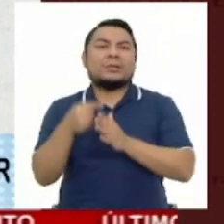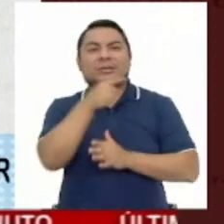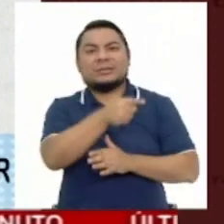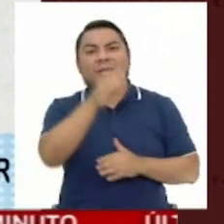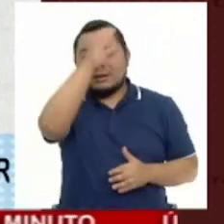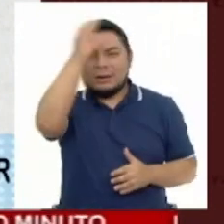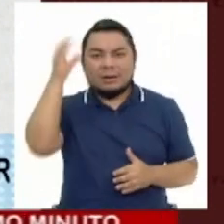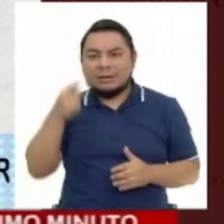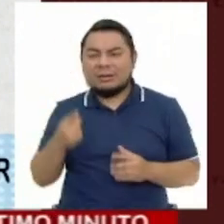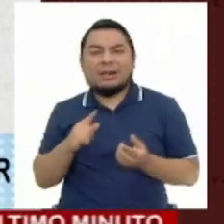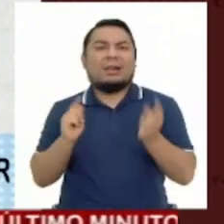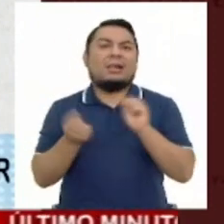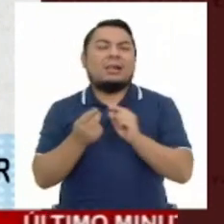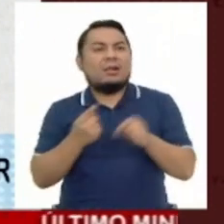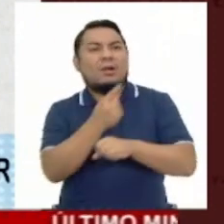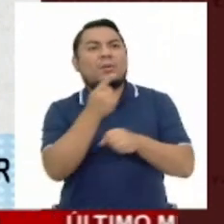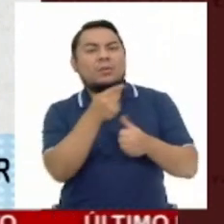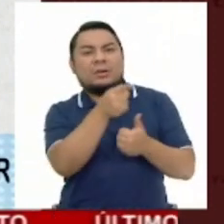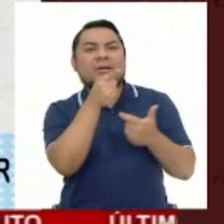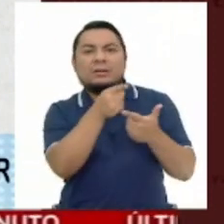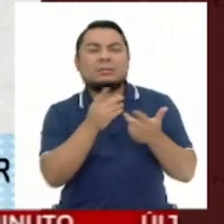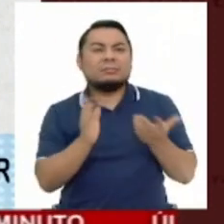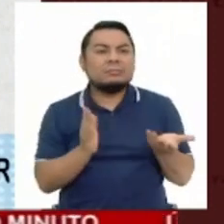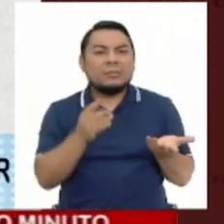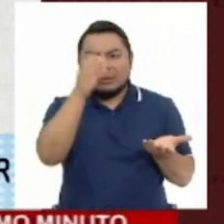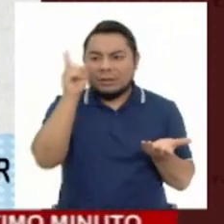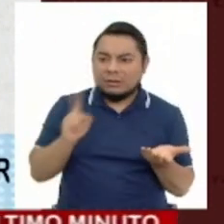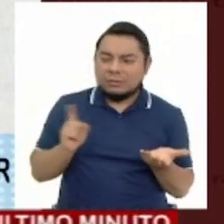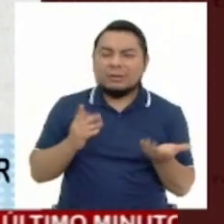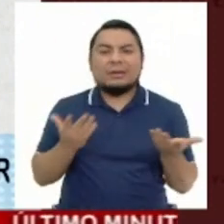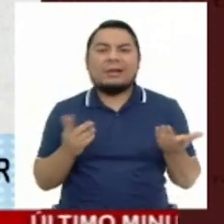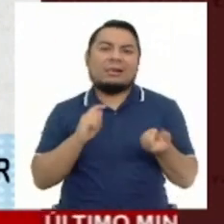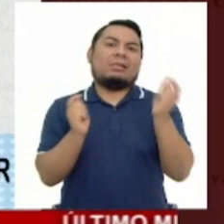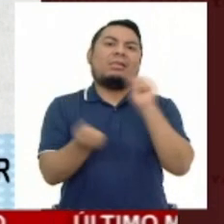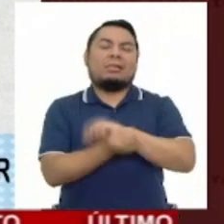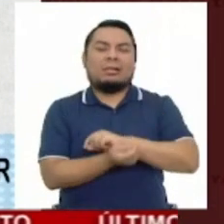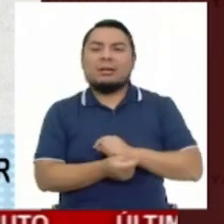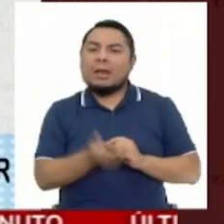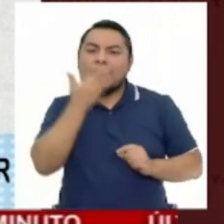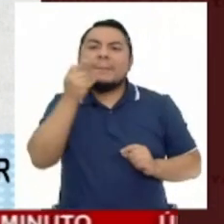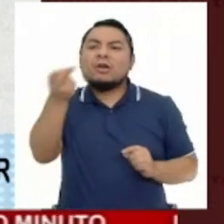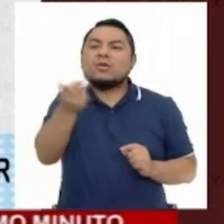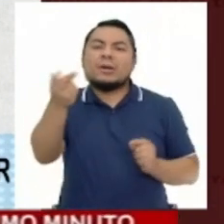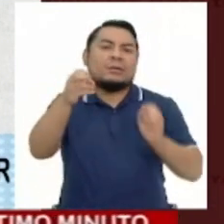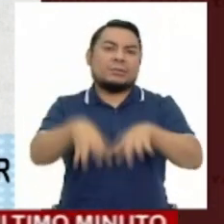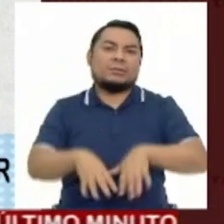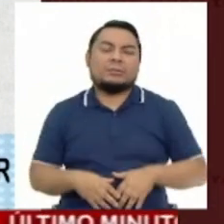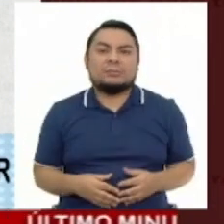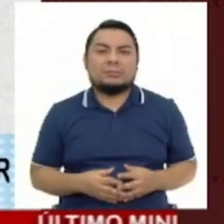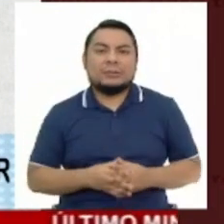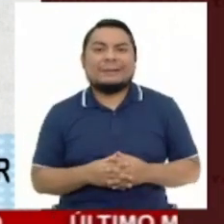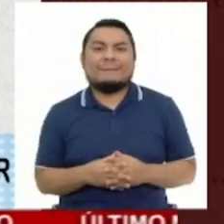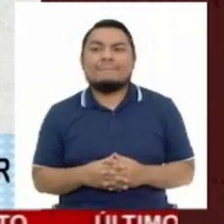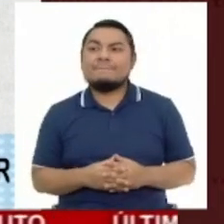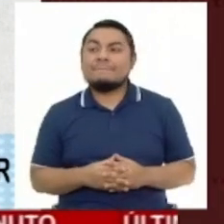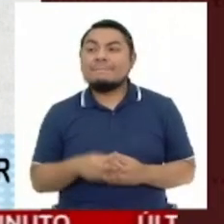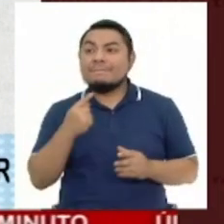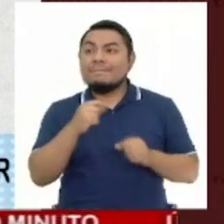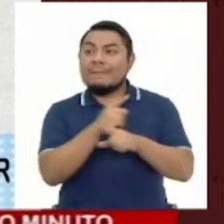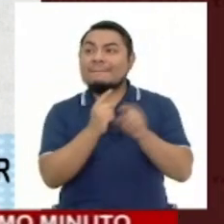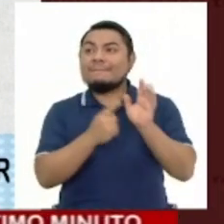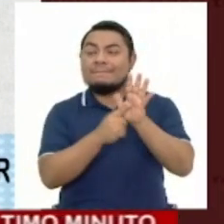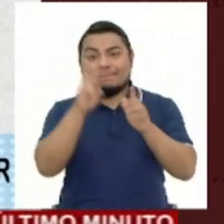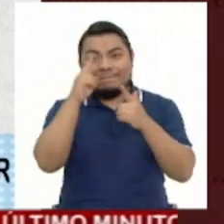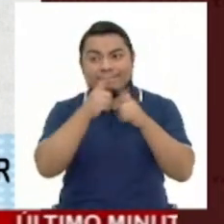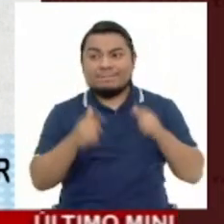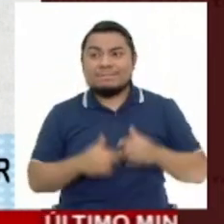Castillo Terrones. Y así continúa y va finalizando el documento que es parte de lo que acompaña al tuit de Perú Libre.